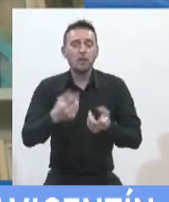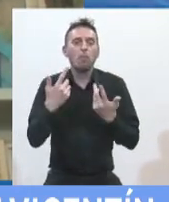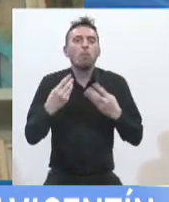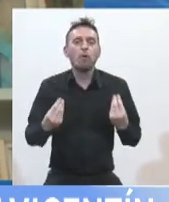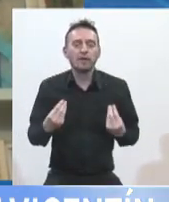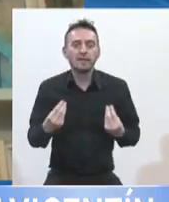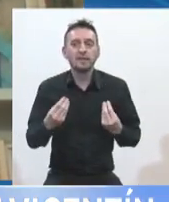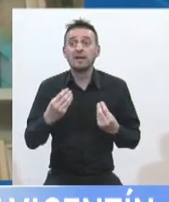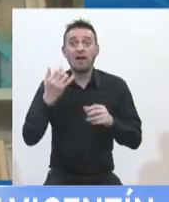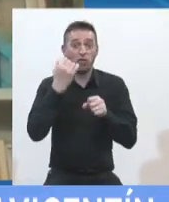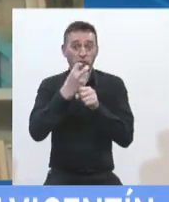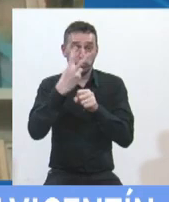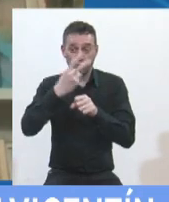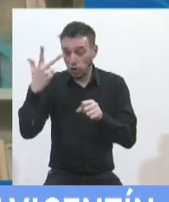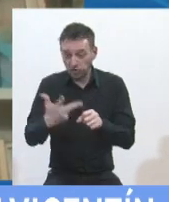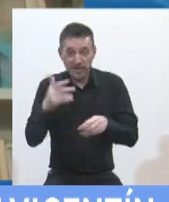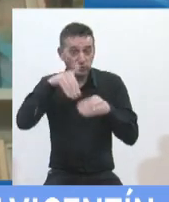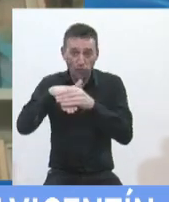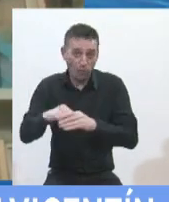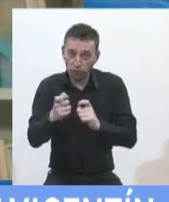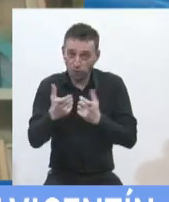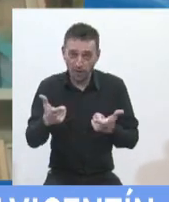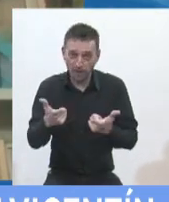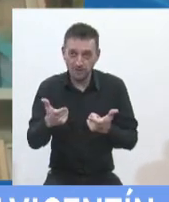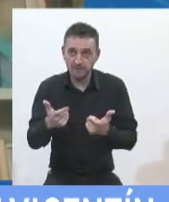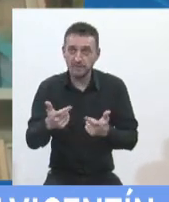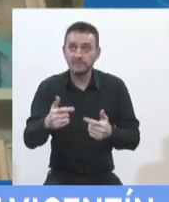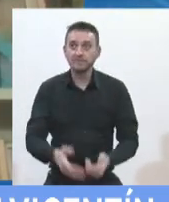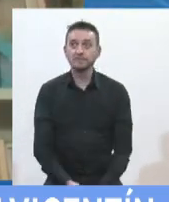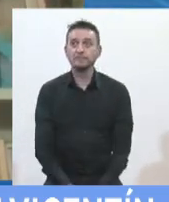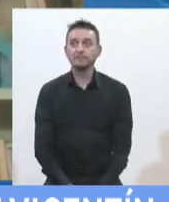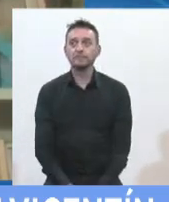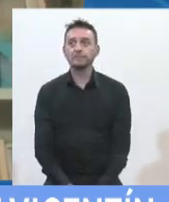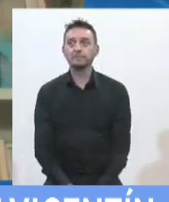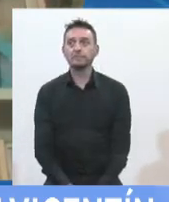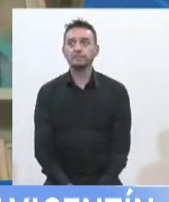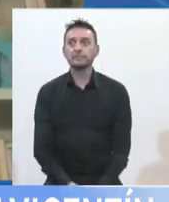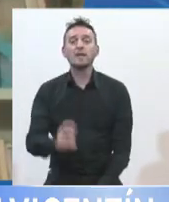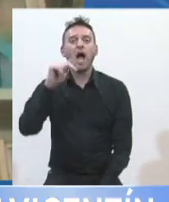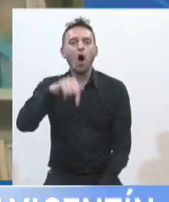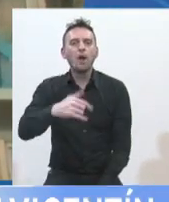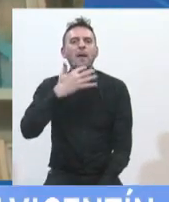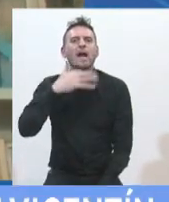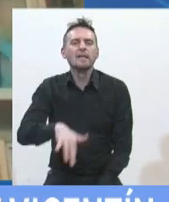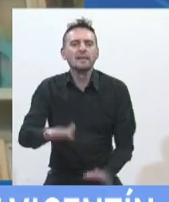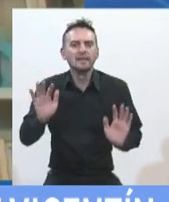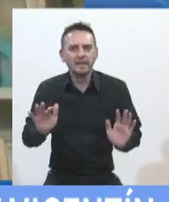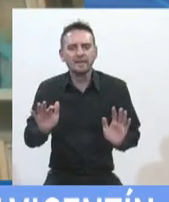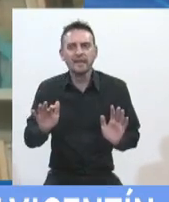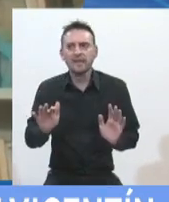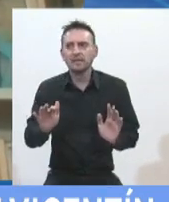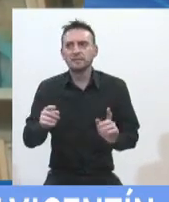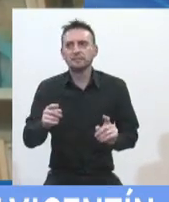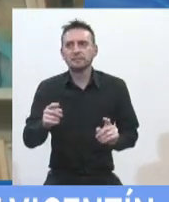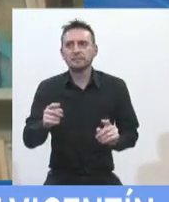tienen los dos autos necesarios para esto ahora para entender porque más allá